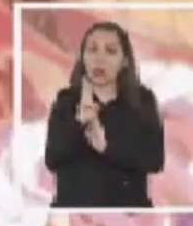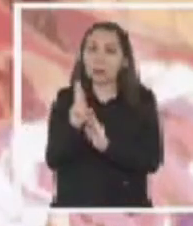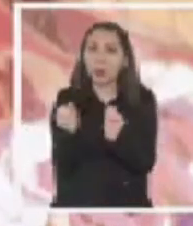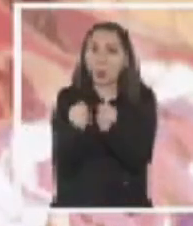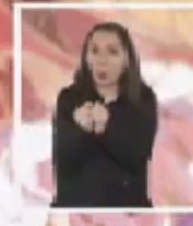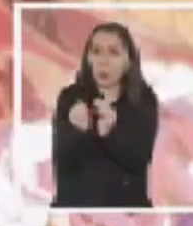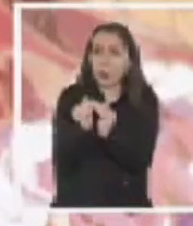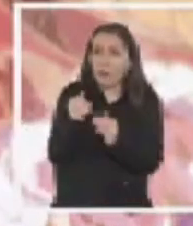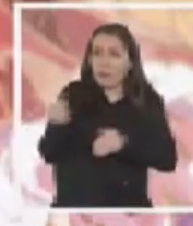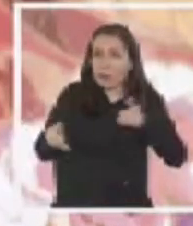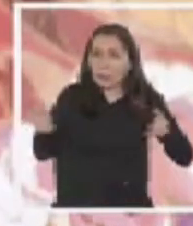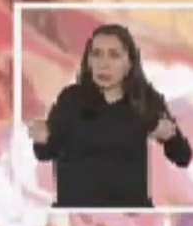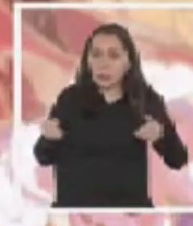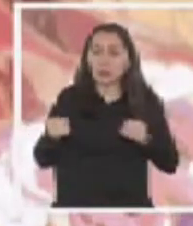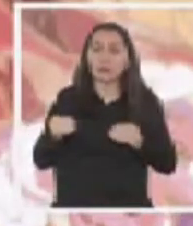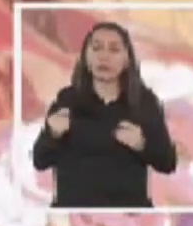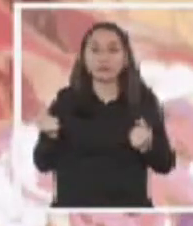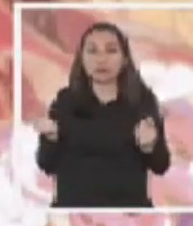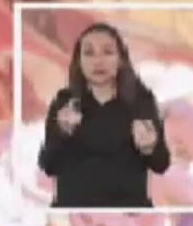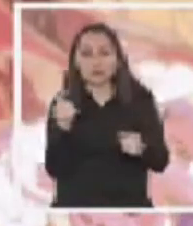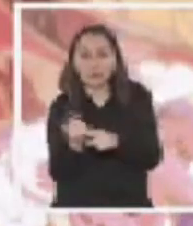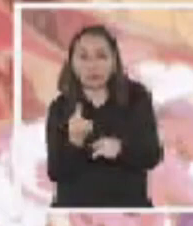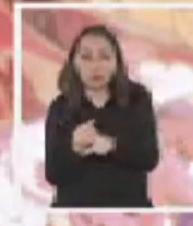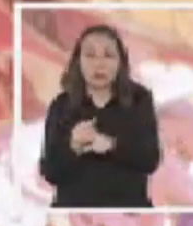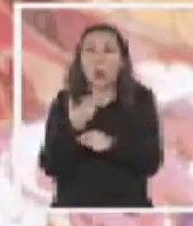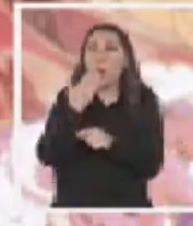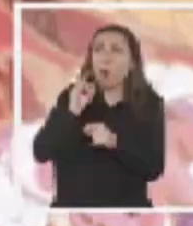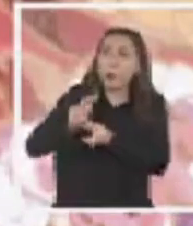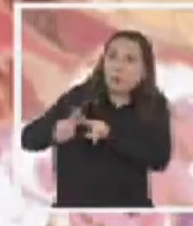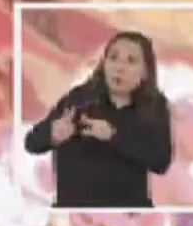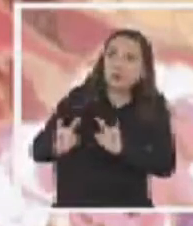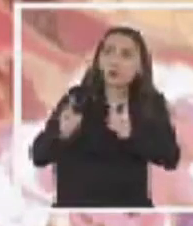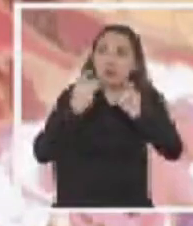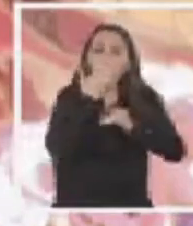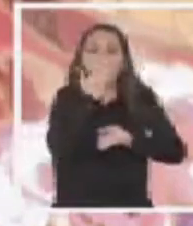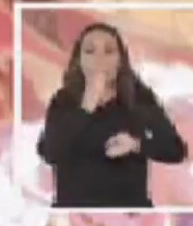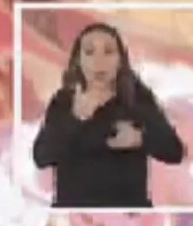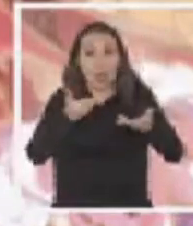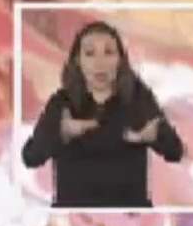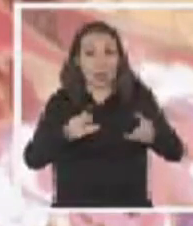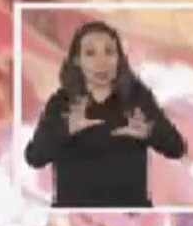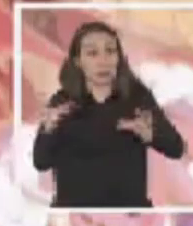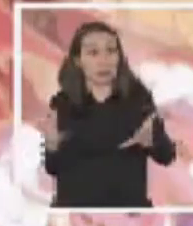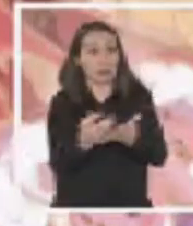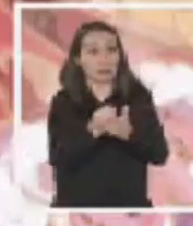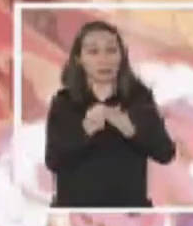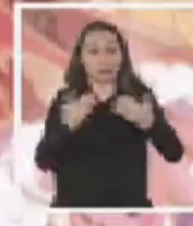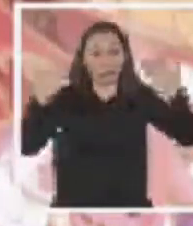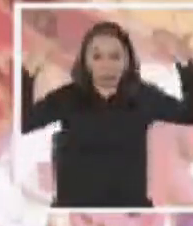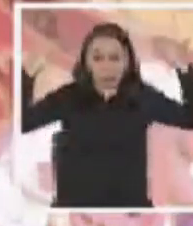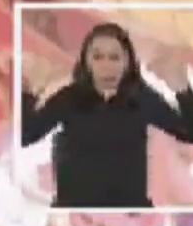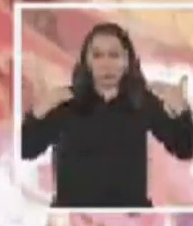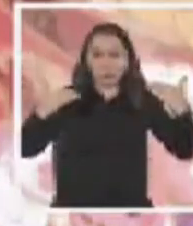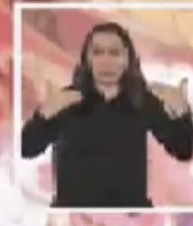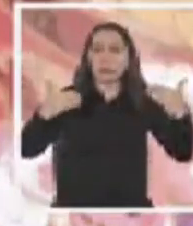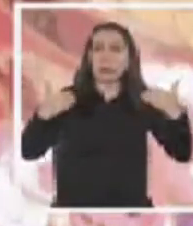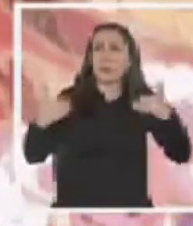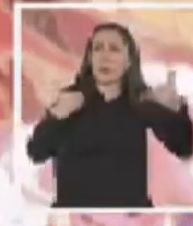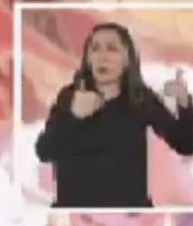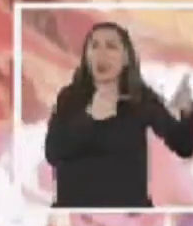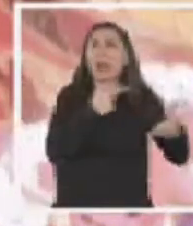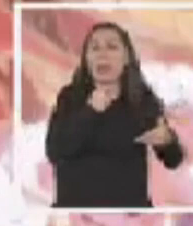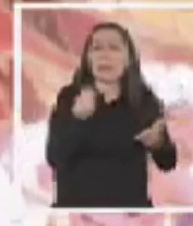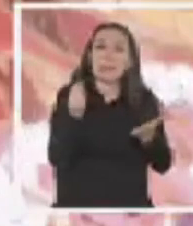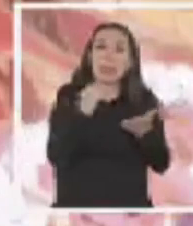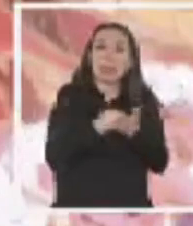de juntas de vecinos para ver cómo hay obras de mejoramiento y me decían que esto que lograron acá lo quieren extender cuanto alcalde